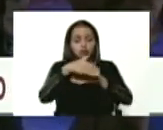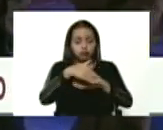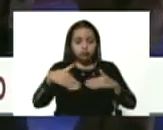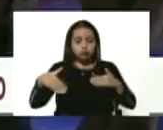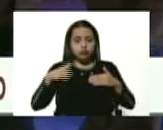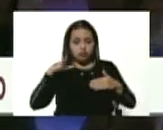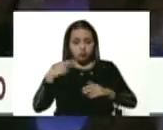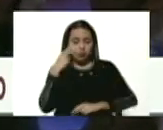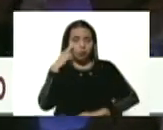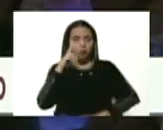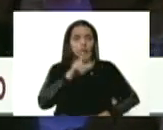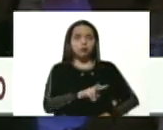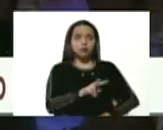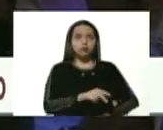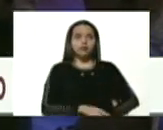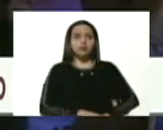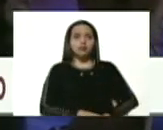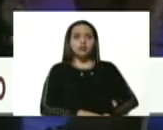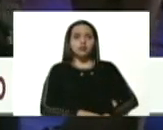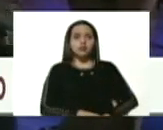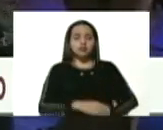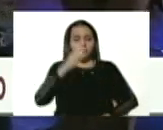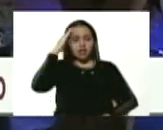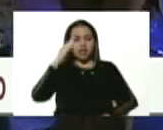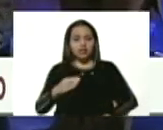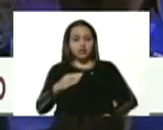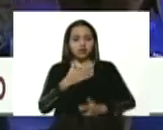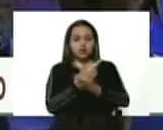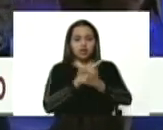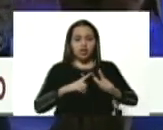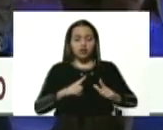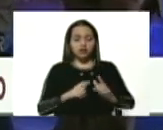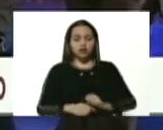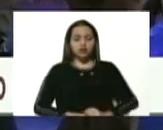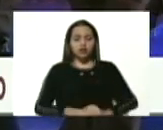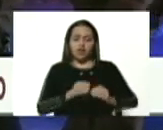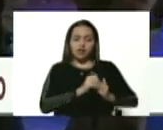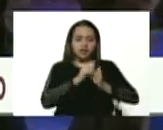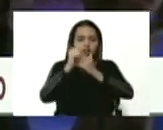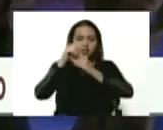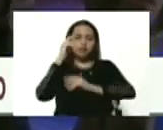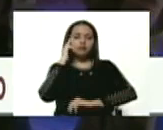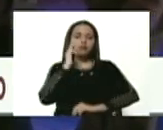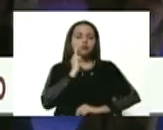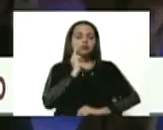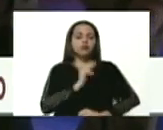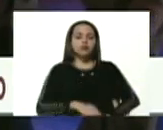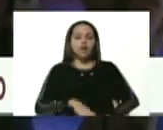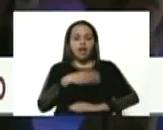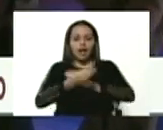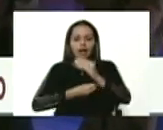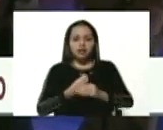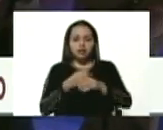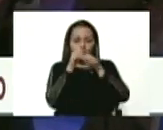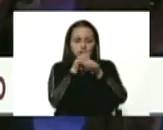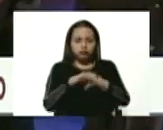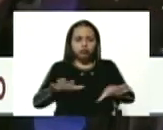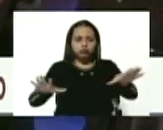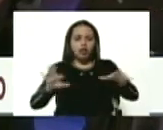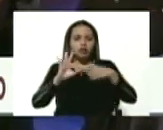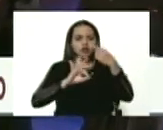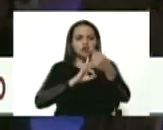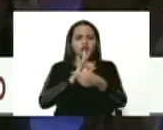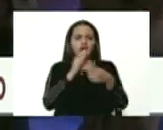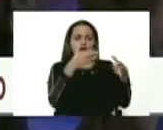en la maqueta, donde el Ejército Libertador, al mando de nuestro Libertador, fue haciendo los despliegues de las